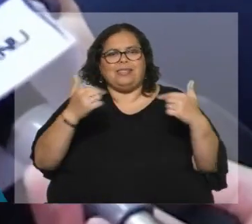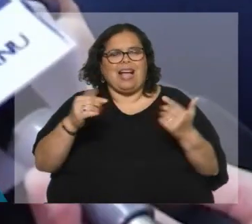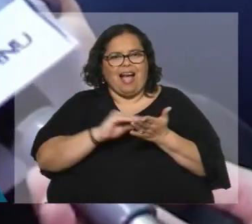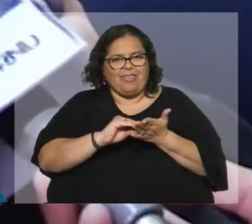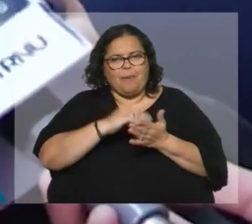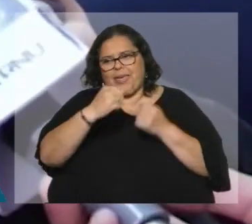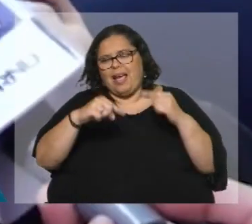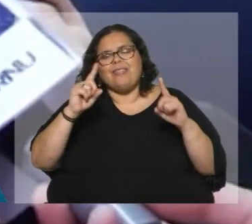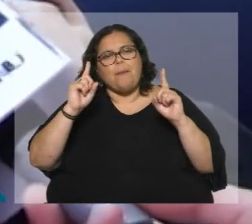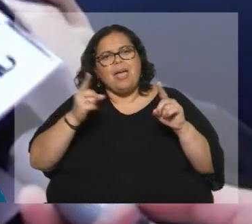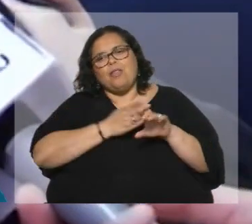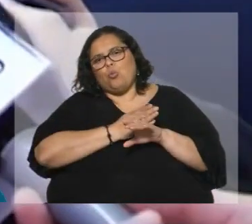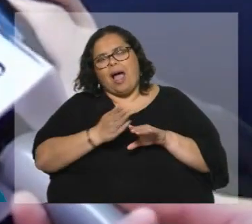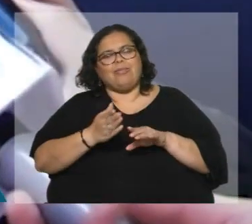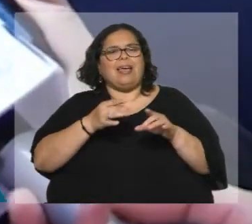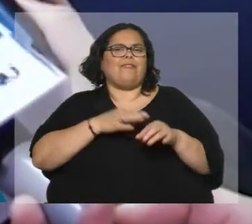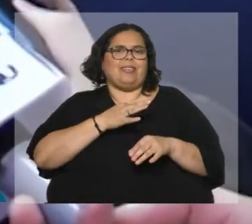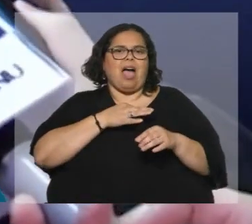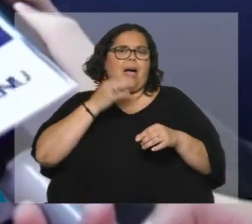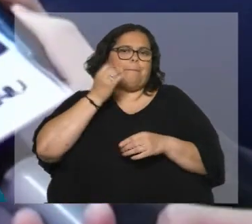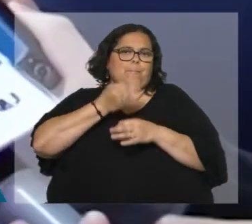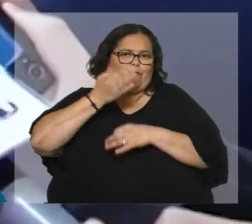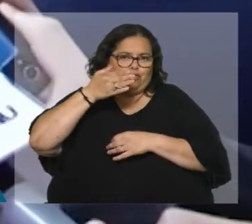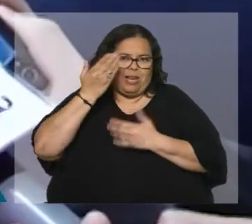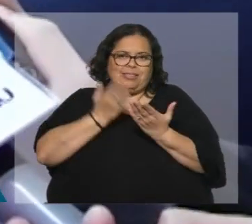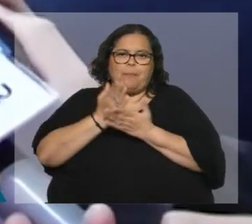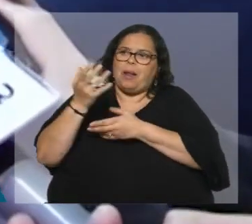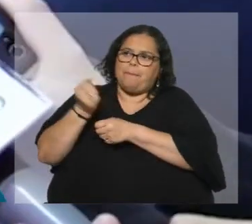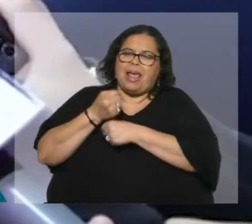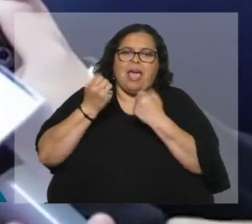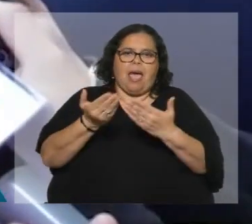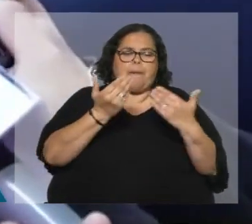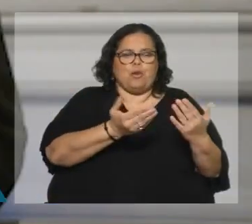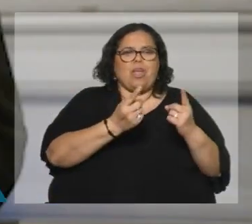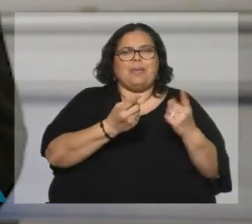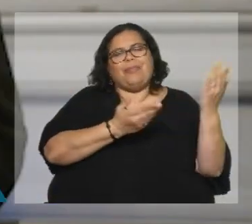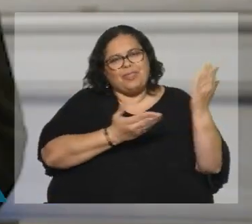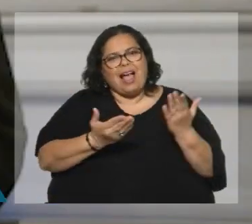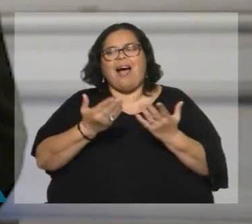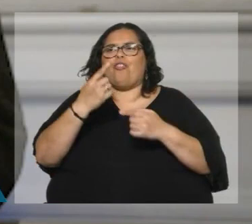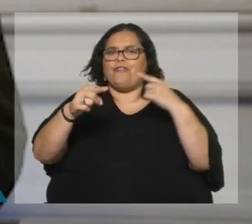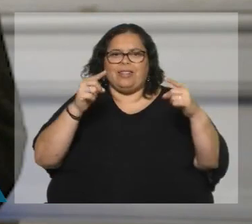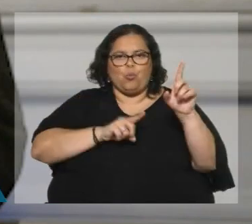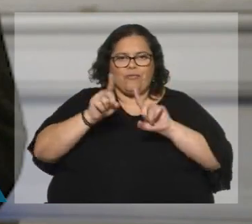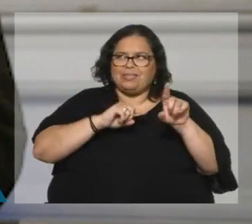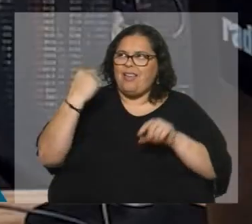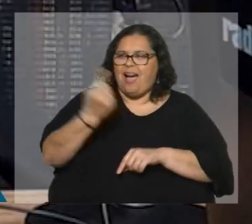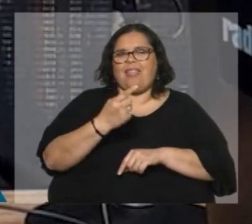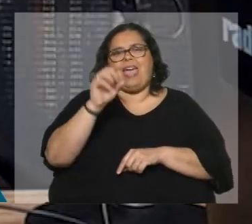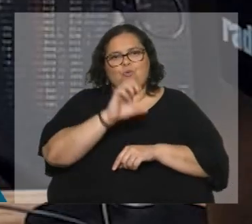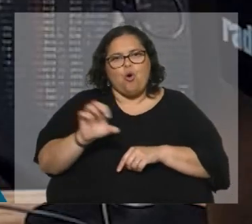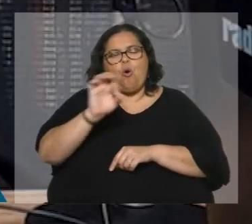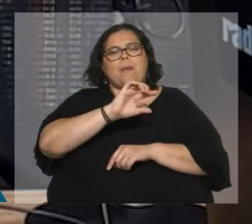con diversos premios y reconocimientos y fue profesor invitado en universidades de Europa y América Latina según informaron fuentes de la corte electoral